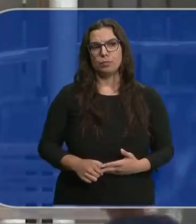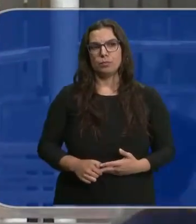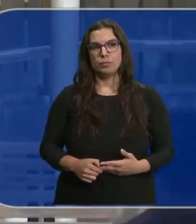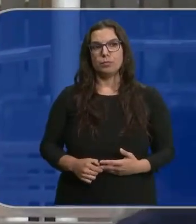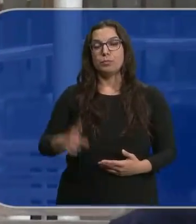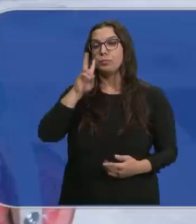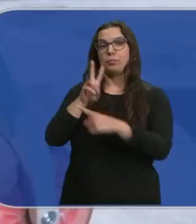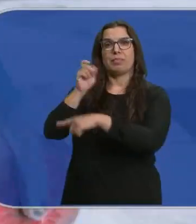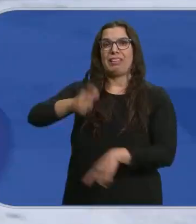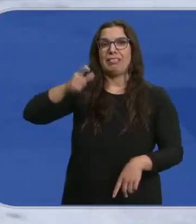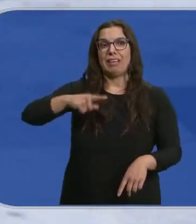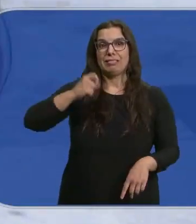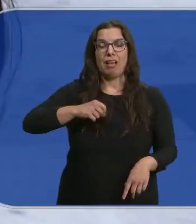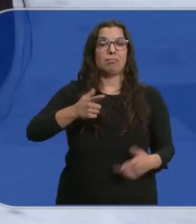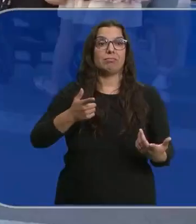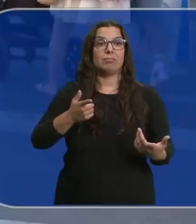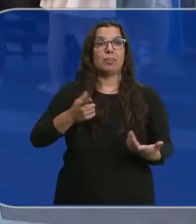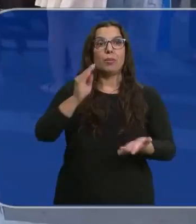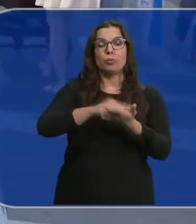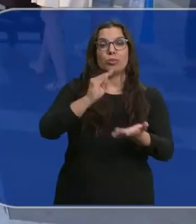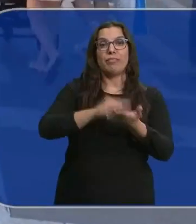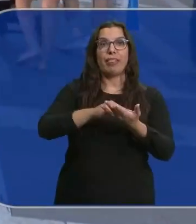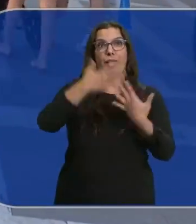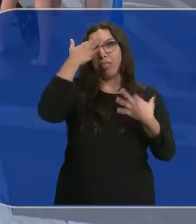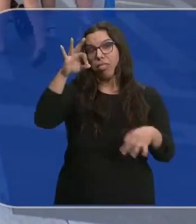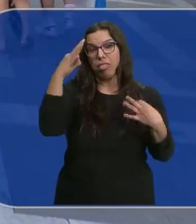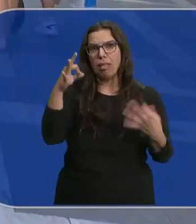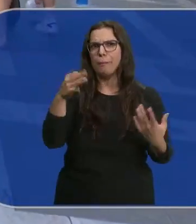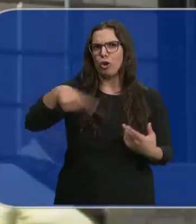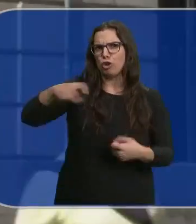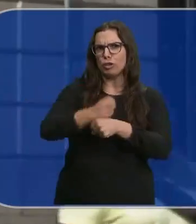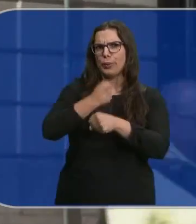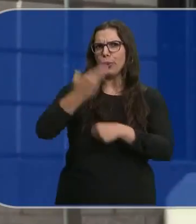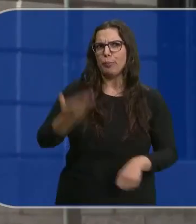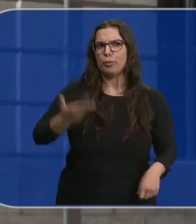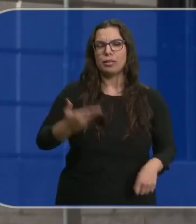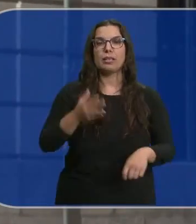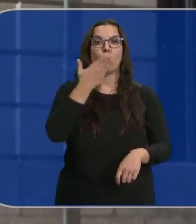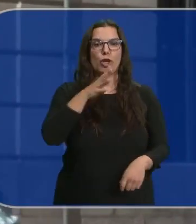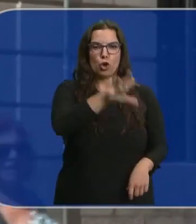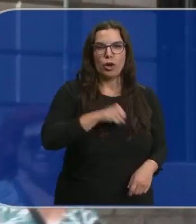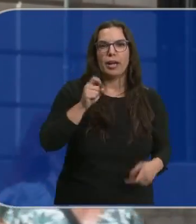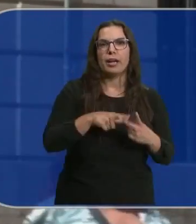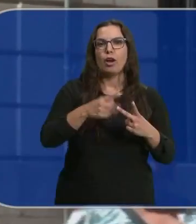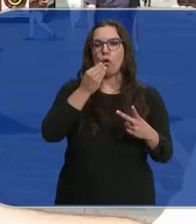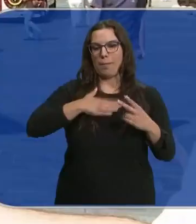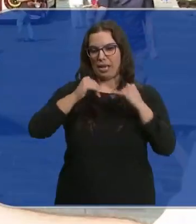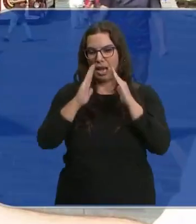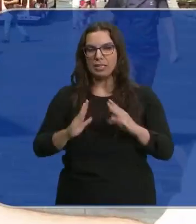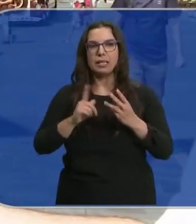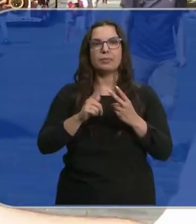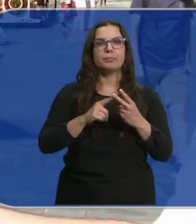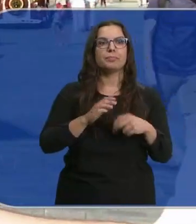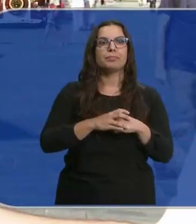Es una estampa habitual, tanto que no reparamos en la importante labor que ejercen. Ir a buscar al colegio, que coman en casa. Cuando